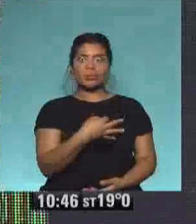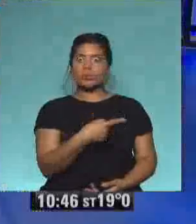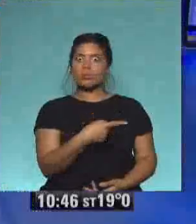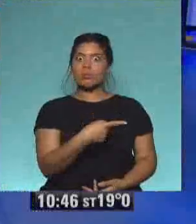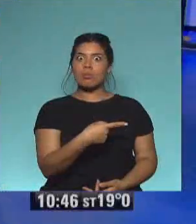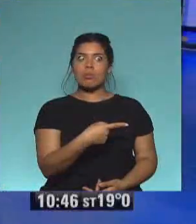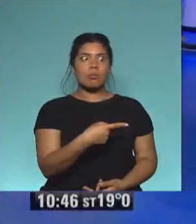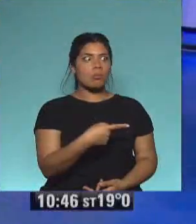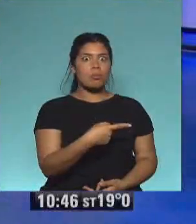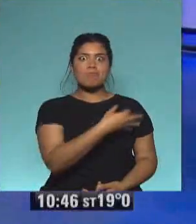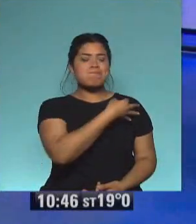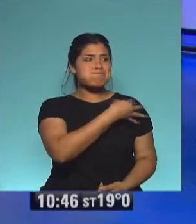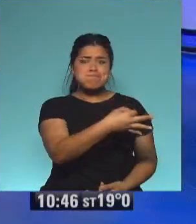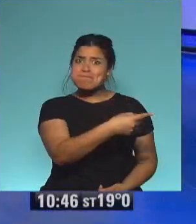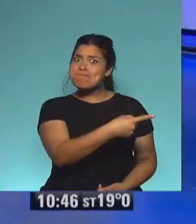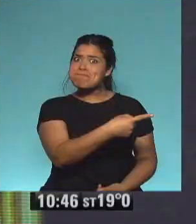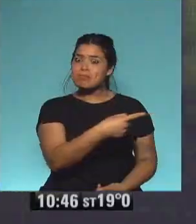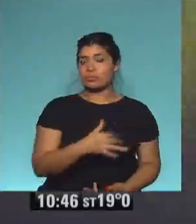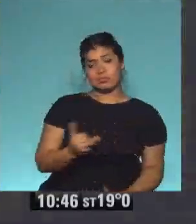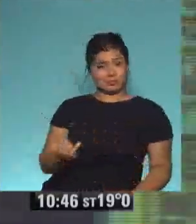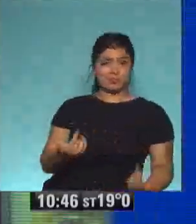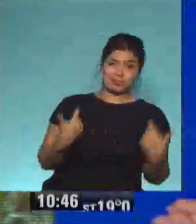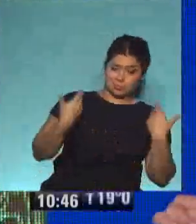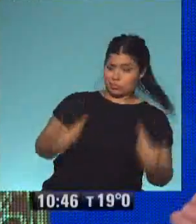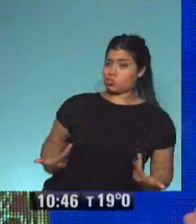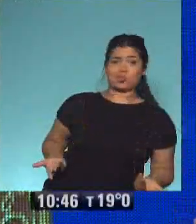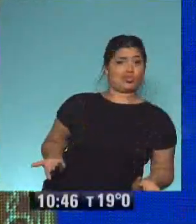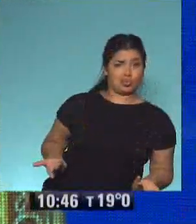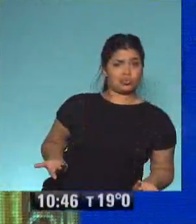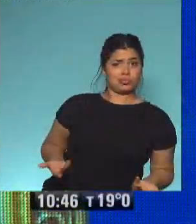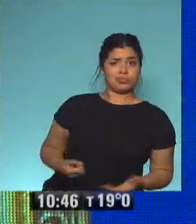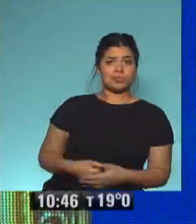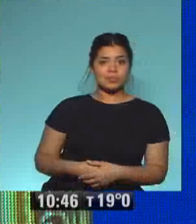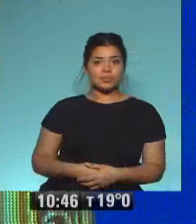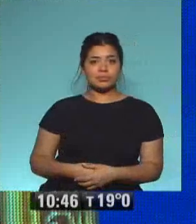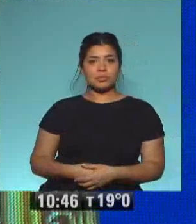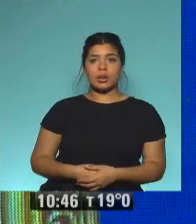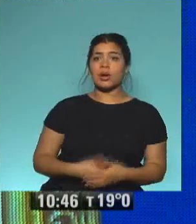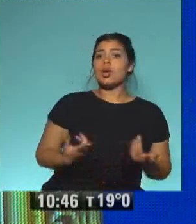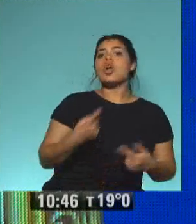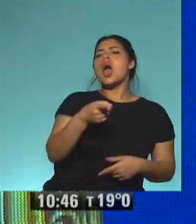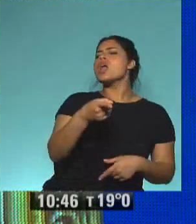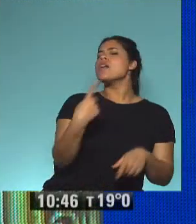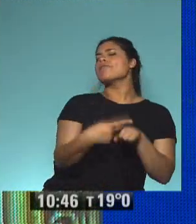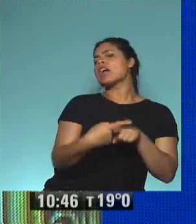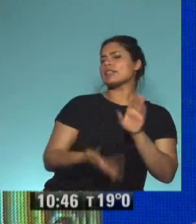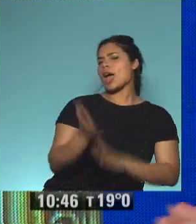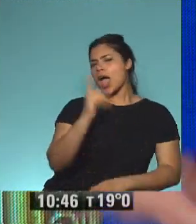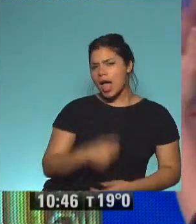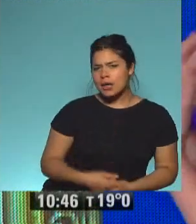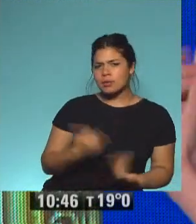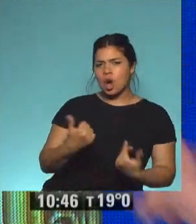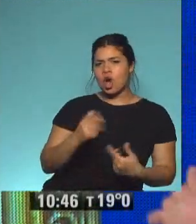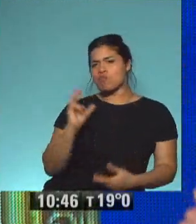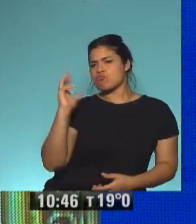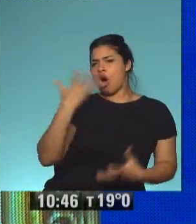Vinci! ¡Es Leonardo da Vinci! Sí, soy Leonardo da Vinci. Mire, y acá cuando... Y una vez que fui a una fiesta, estaba de moda peinarse las